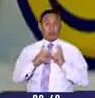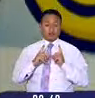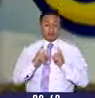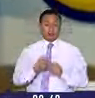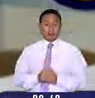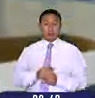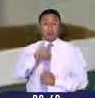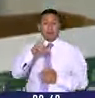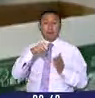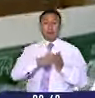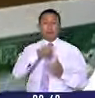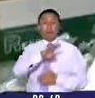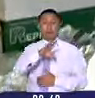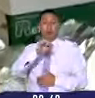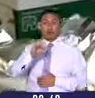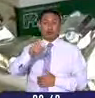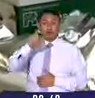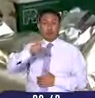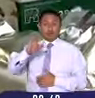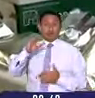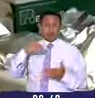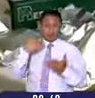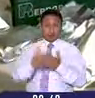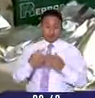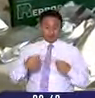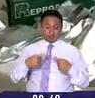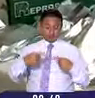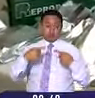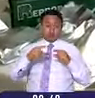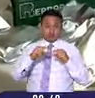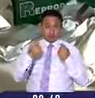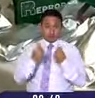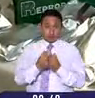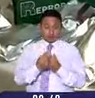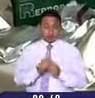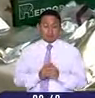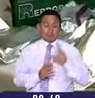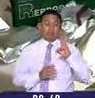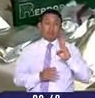de 1.400 pacientes que asisten regularmente a esta agrupación,